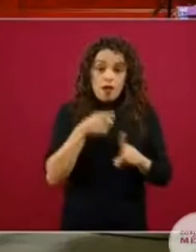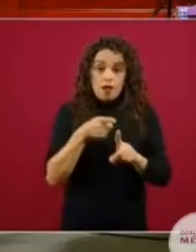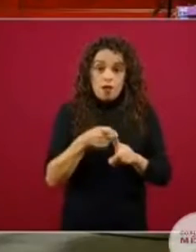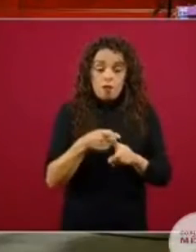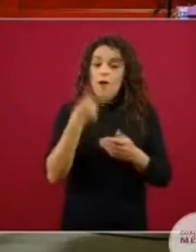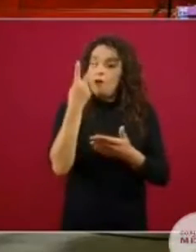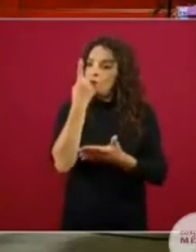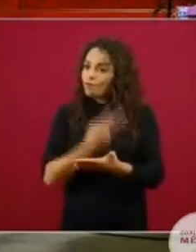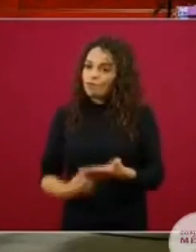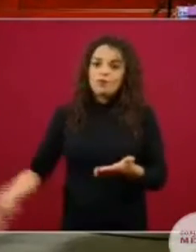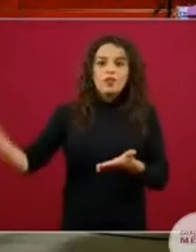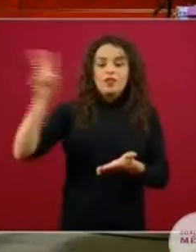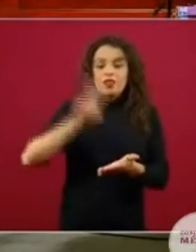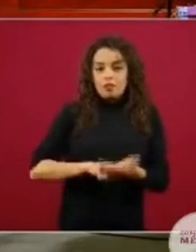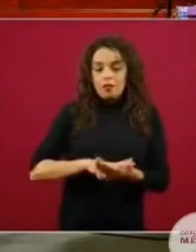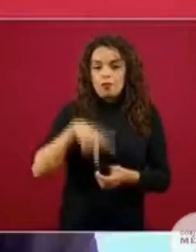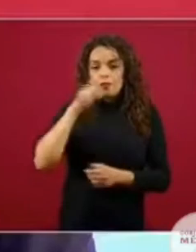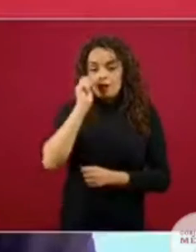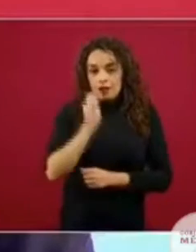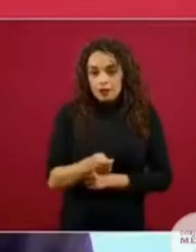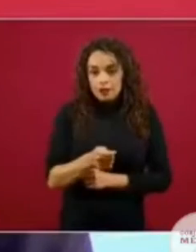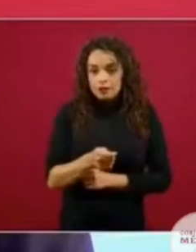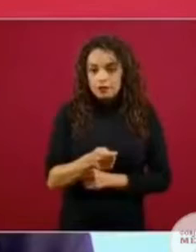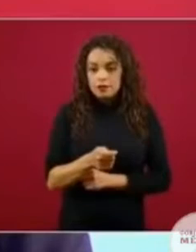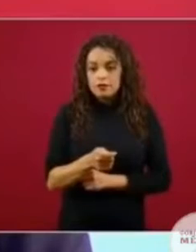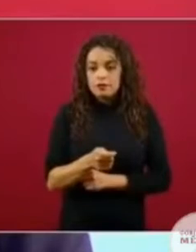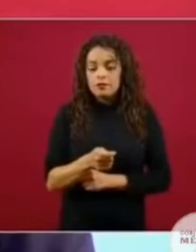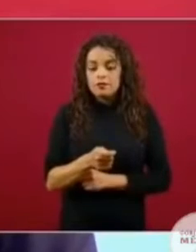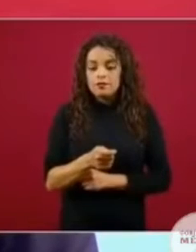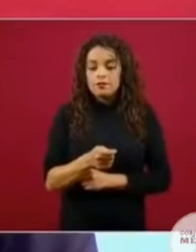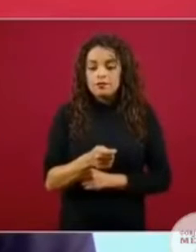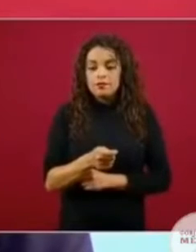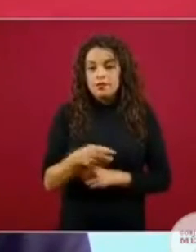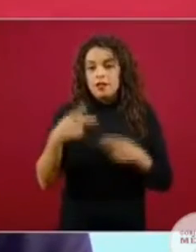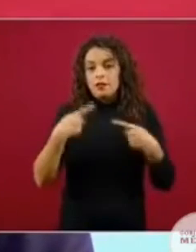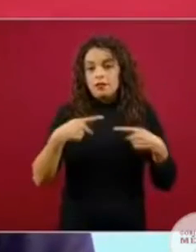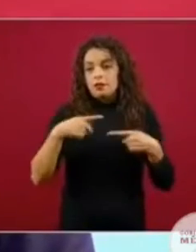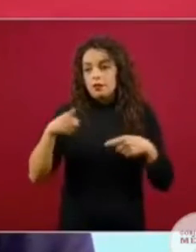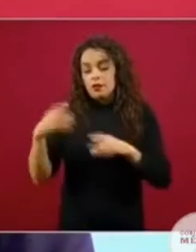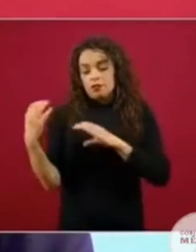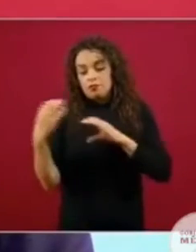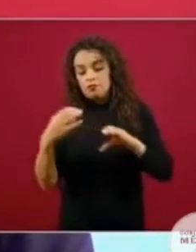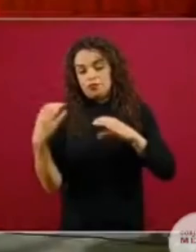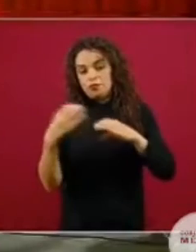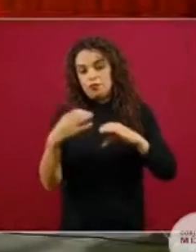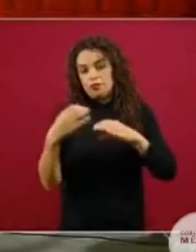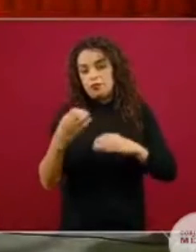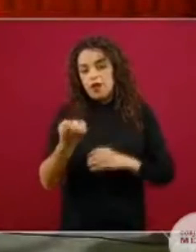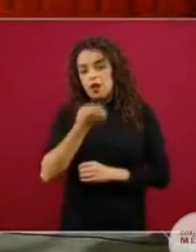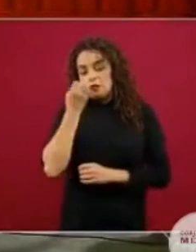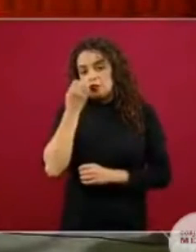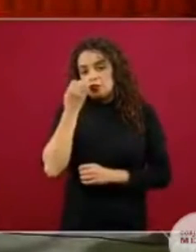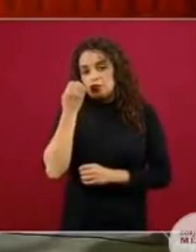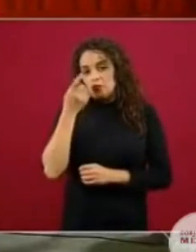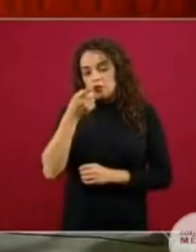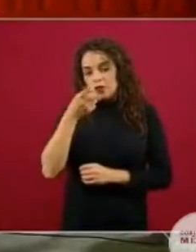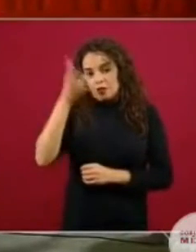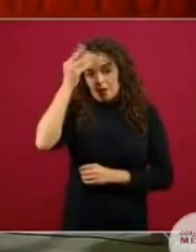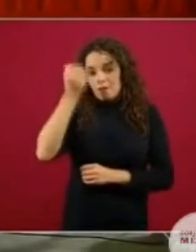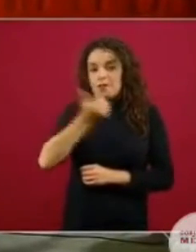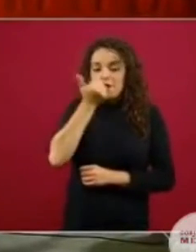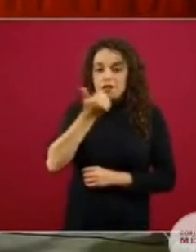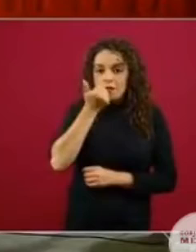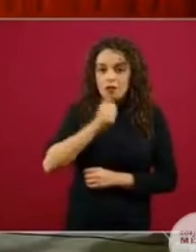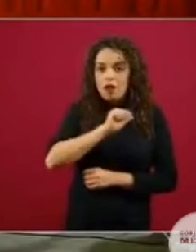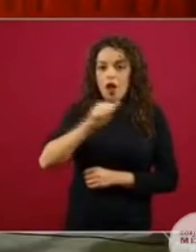la el número d residentes o de estudiantes de posgrado de especialidades médicas